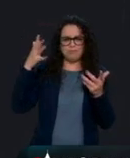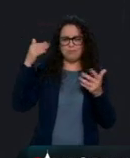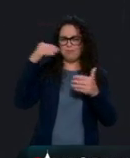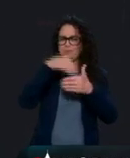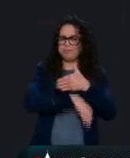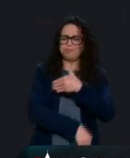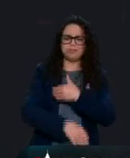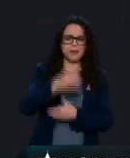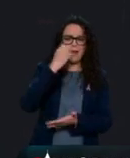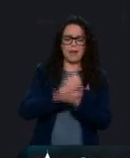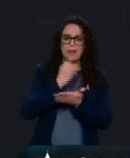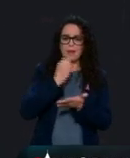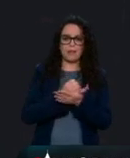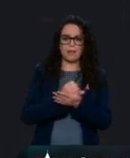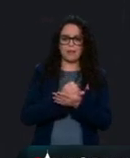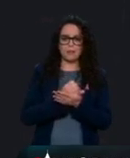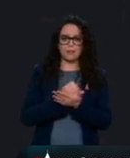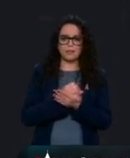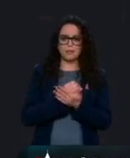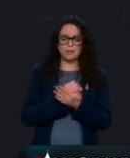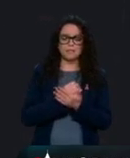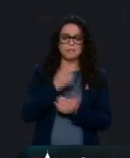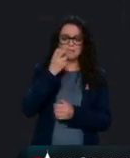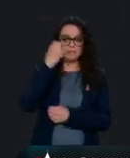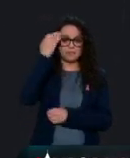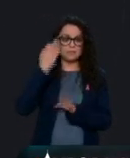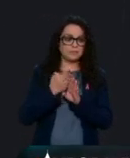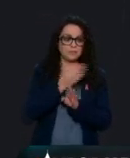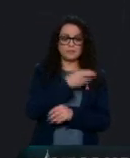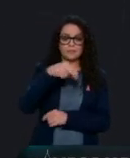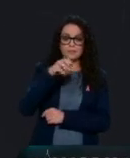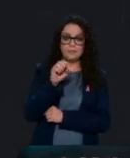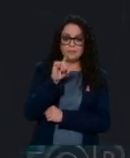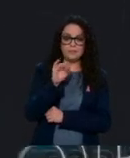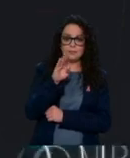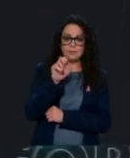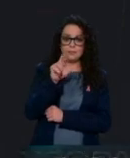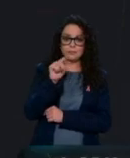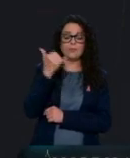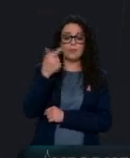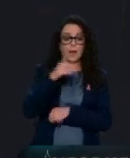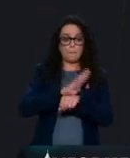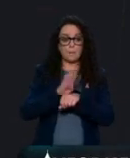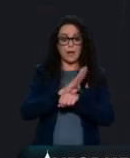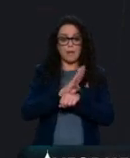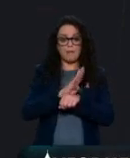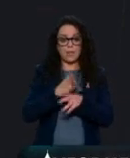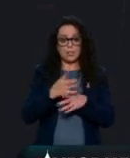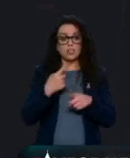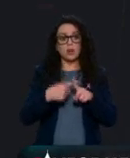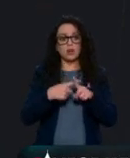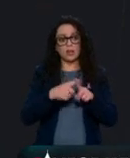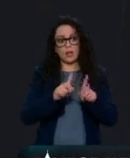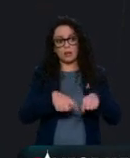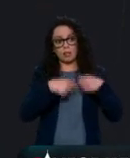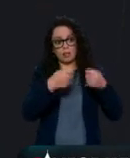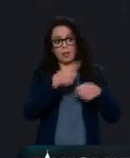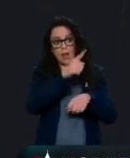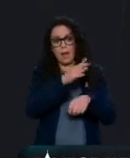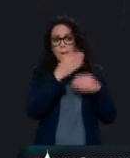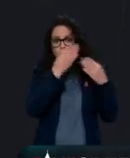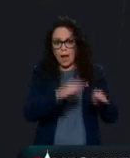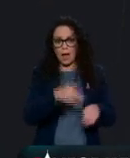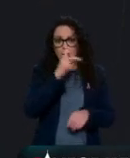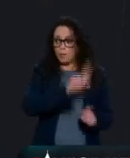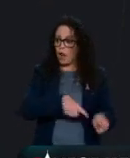proyecto neoliberal para enriquecer a una banca que además no entrega créditos a la gente